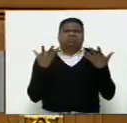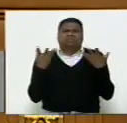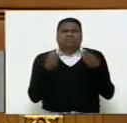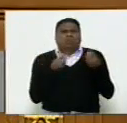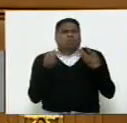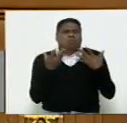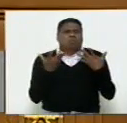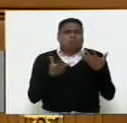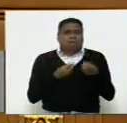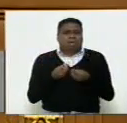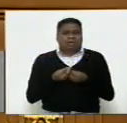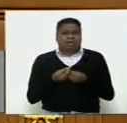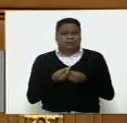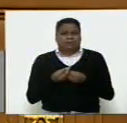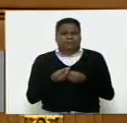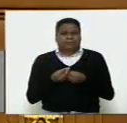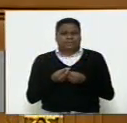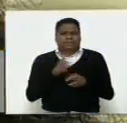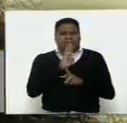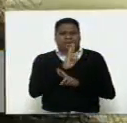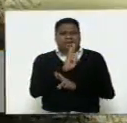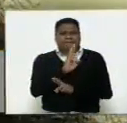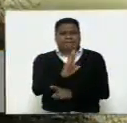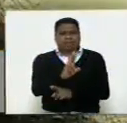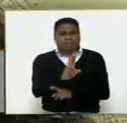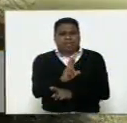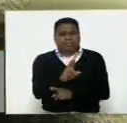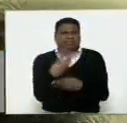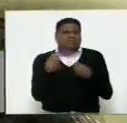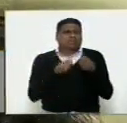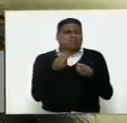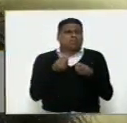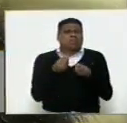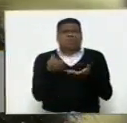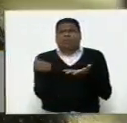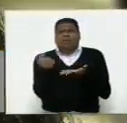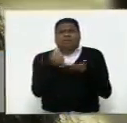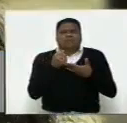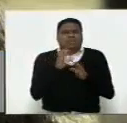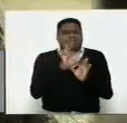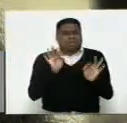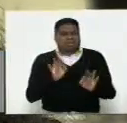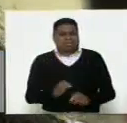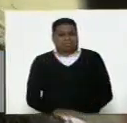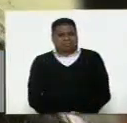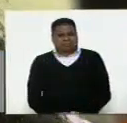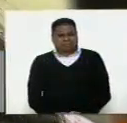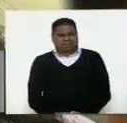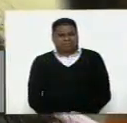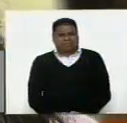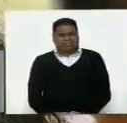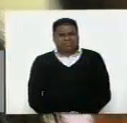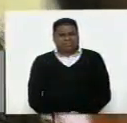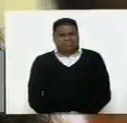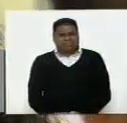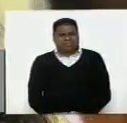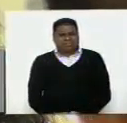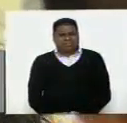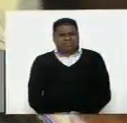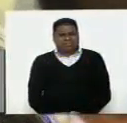inmediatamente el resultado de sus esfuerzos. Cuando yo fui ministra de